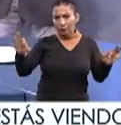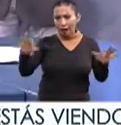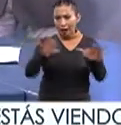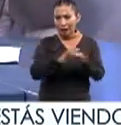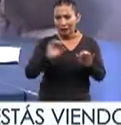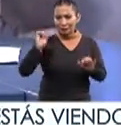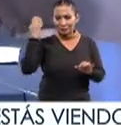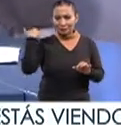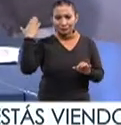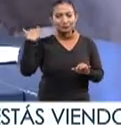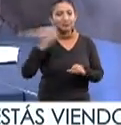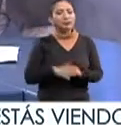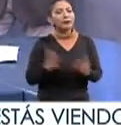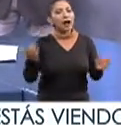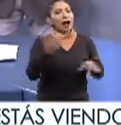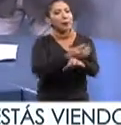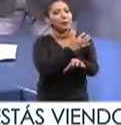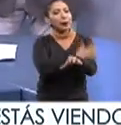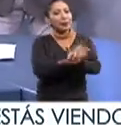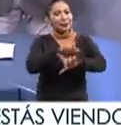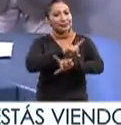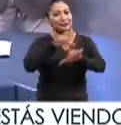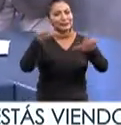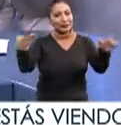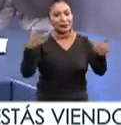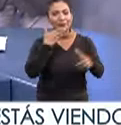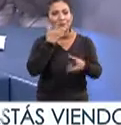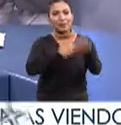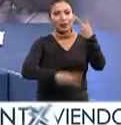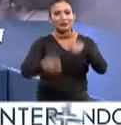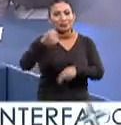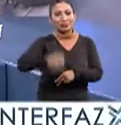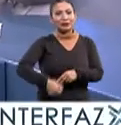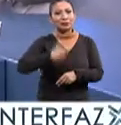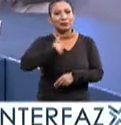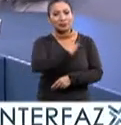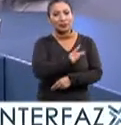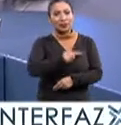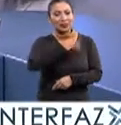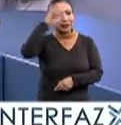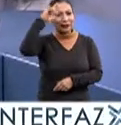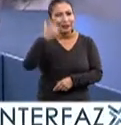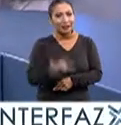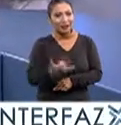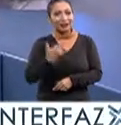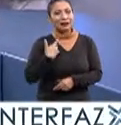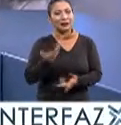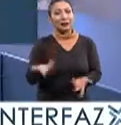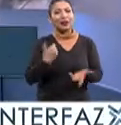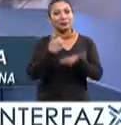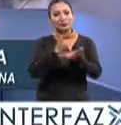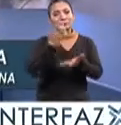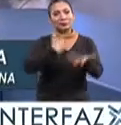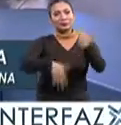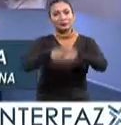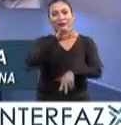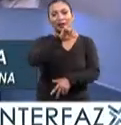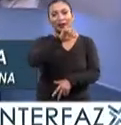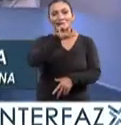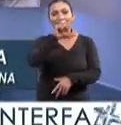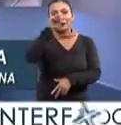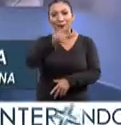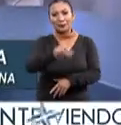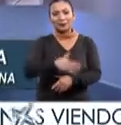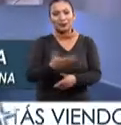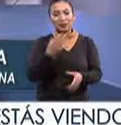que acabas de mencionar, así que acompáñenos, estamos listos, bienvenidos. Saludamos también con mucho gusto a Griselda Yebra, quien se encuentra en la lengua de